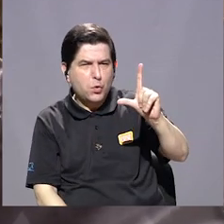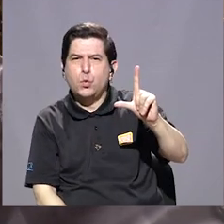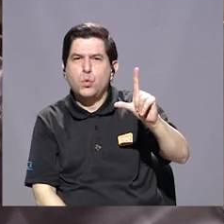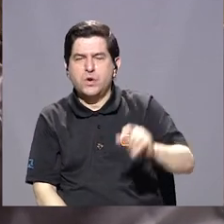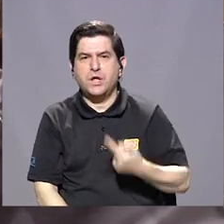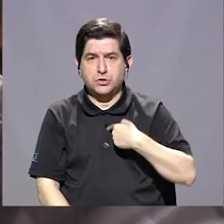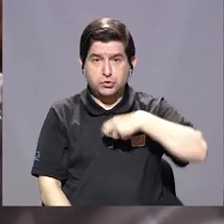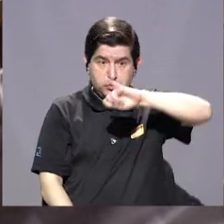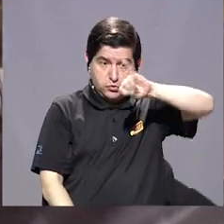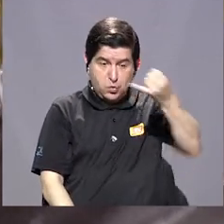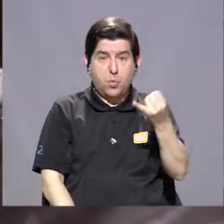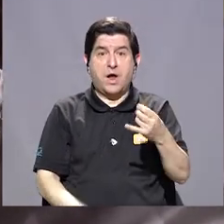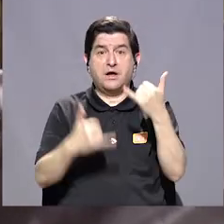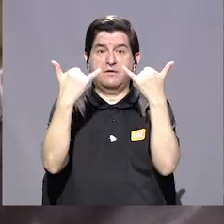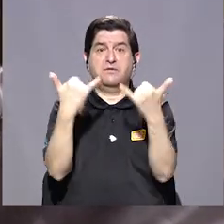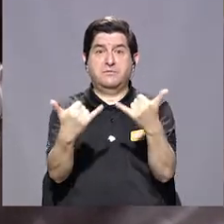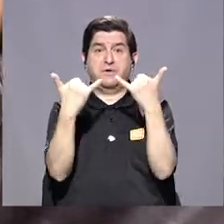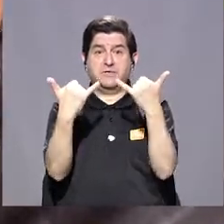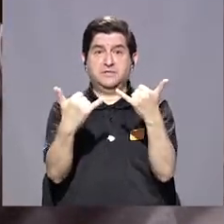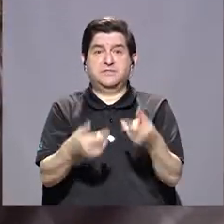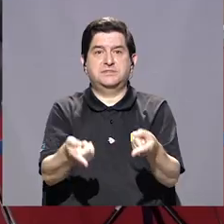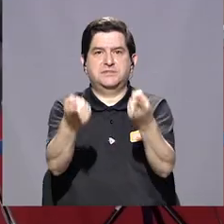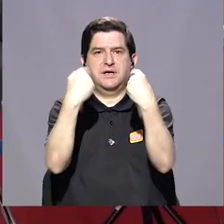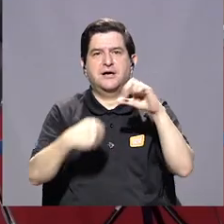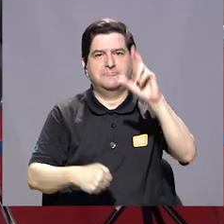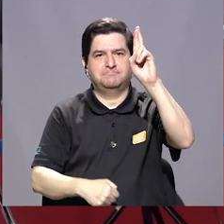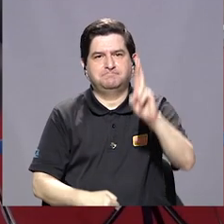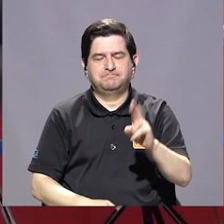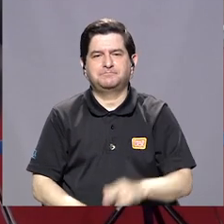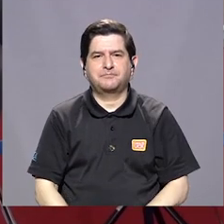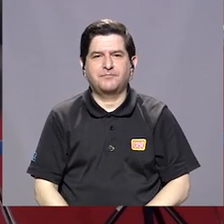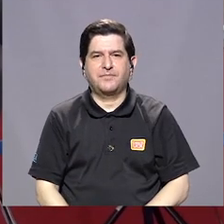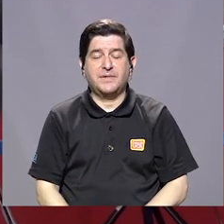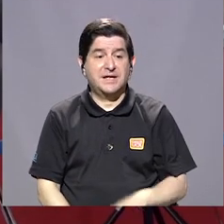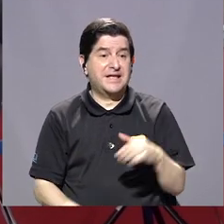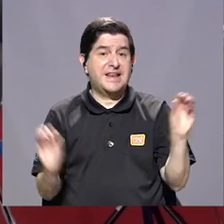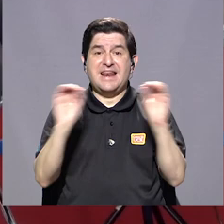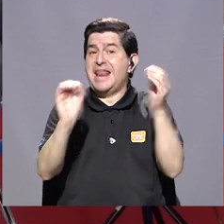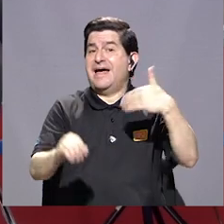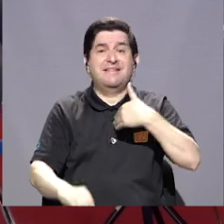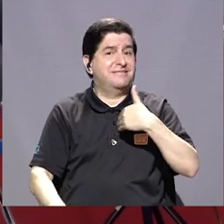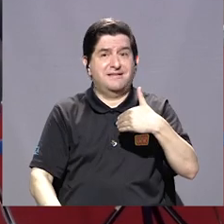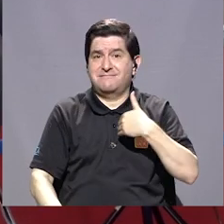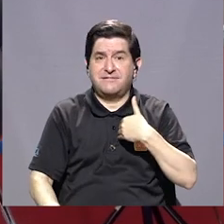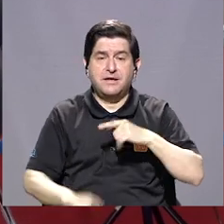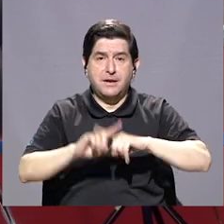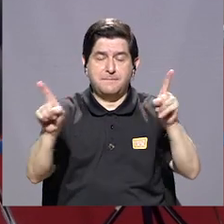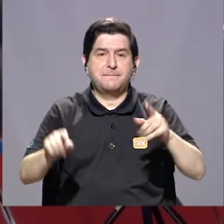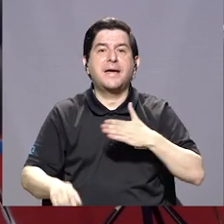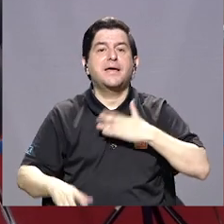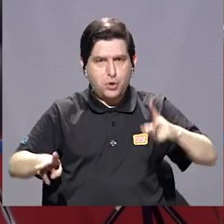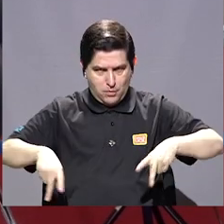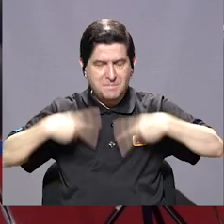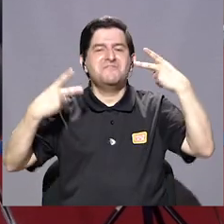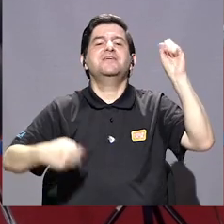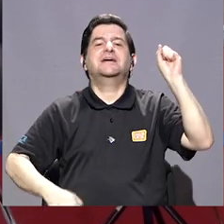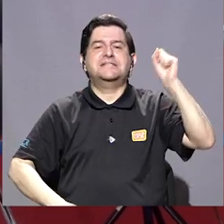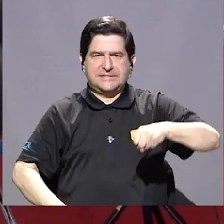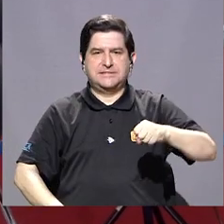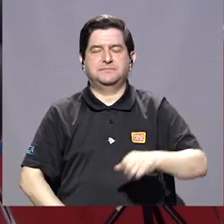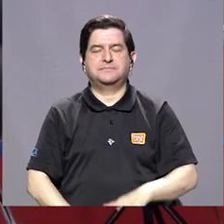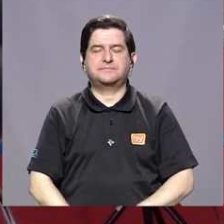y yo el jueves venía para Costa Rica con una mano adelante, con una mano atrás, pero con mi vida.